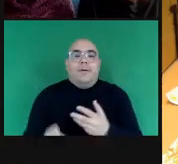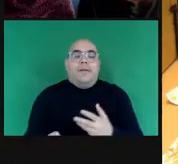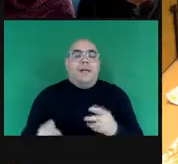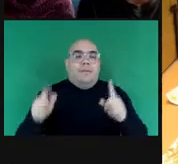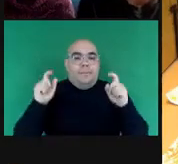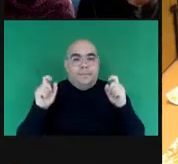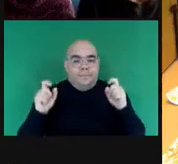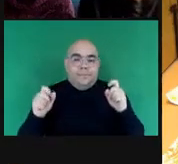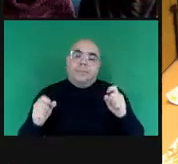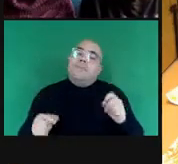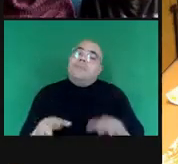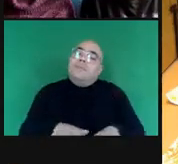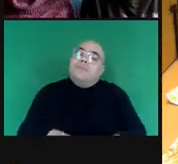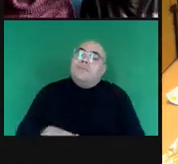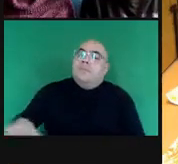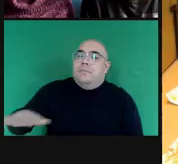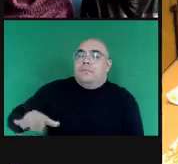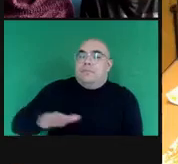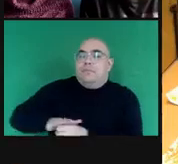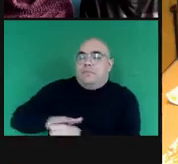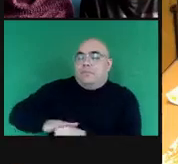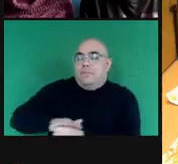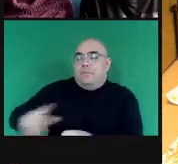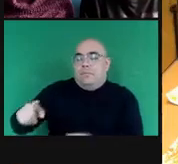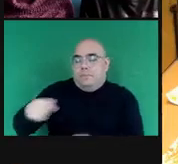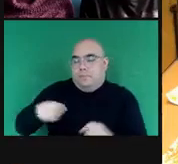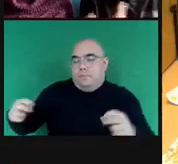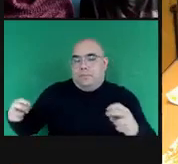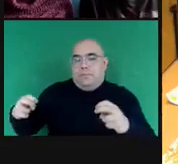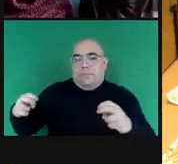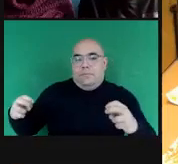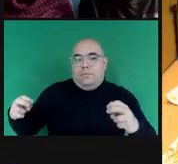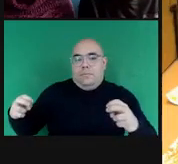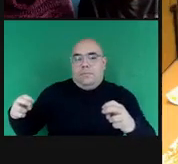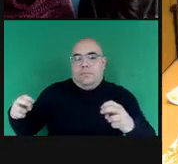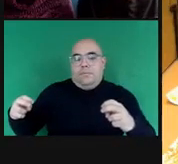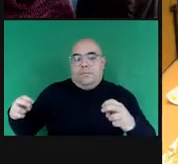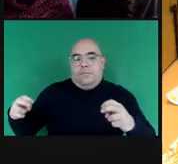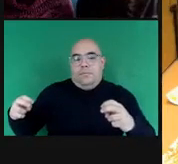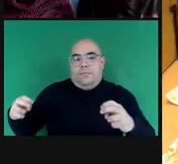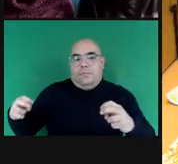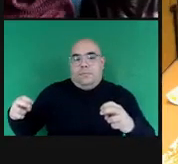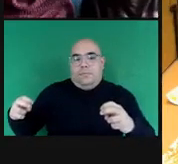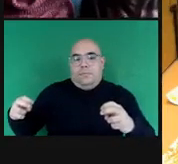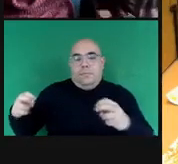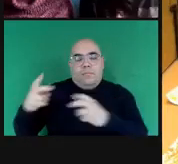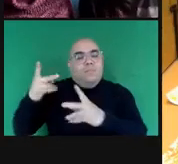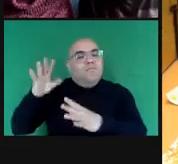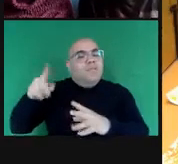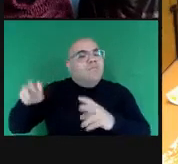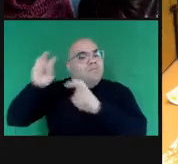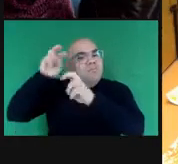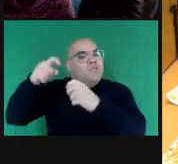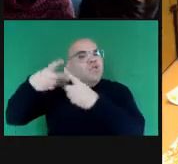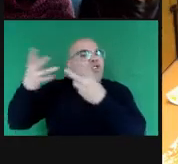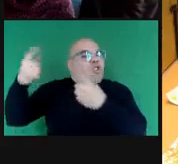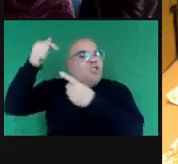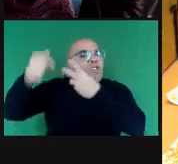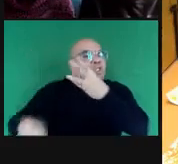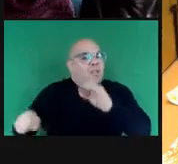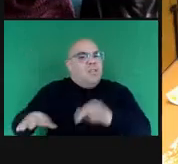el barrio Egipto, un barrio con mucha historia muy importante, con unas dinámicas